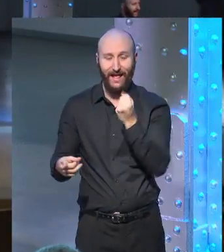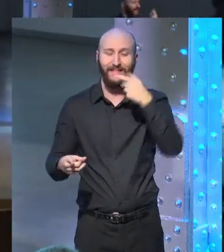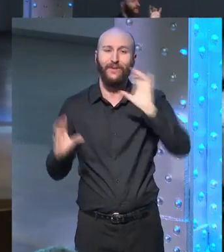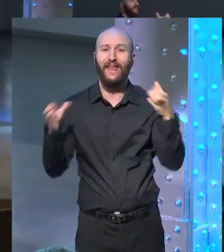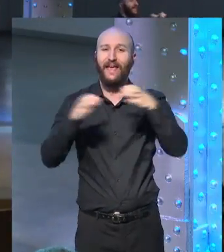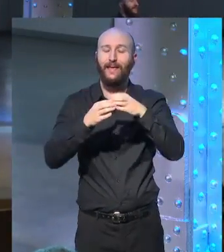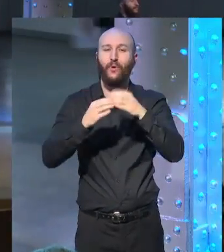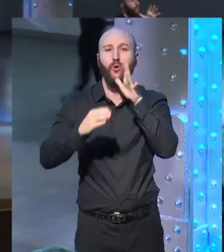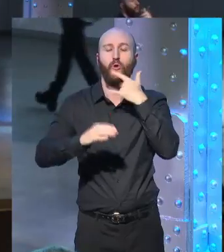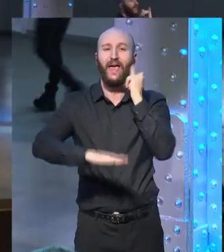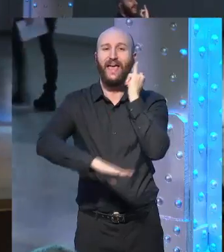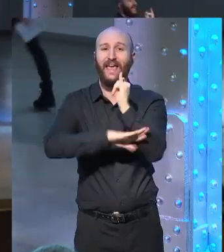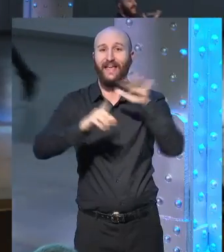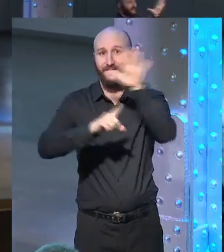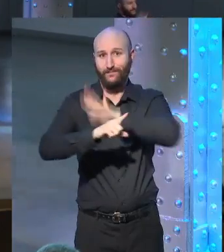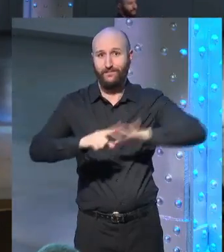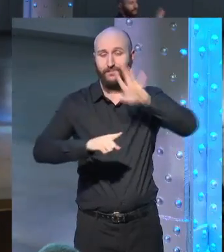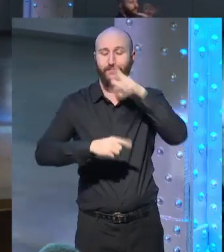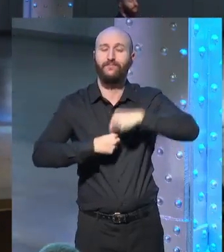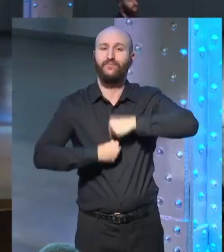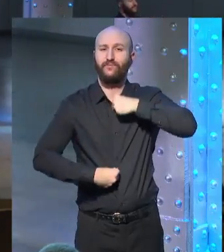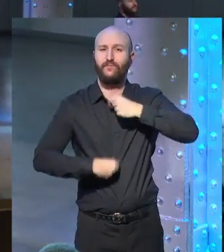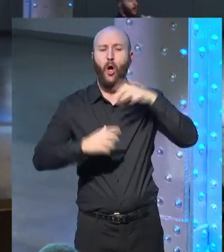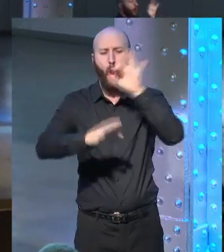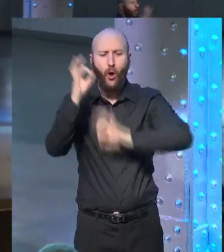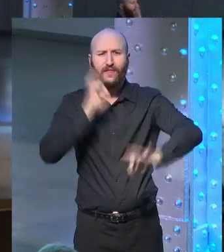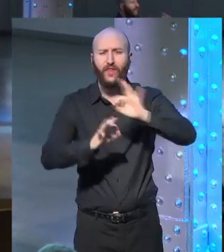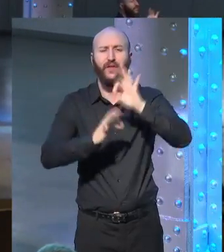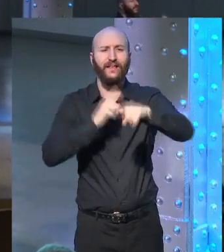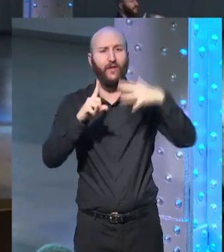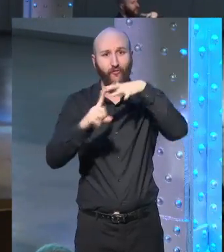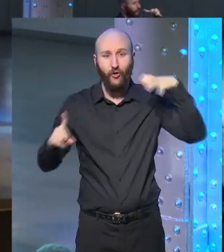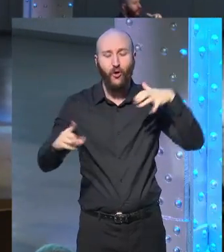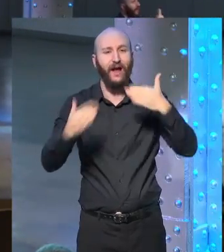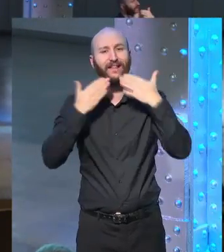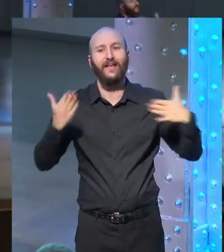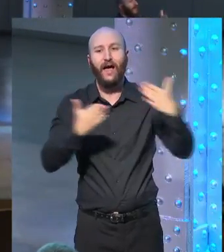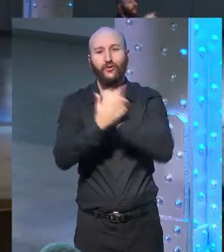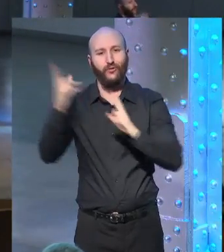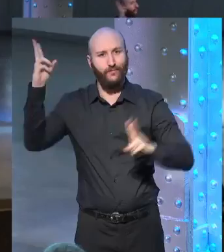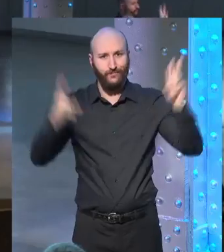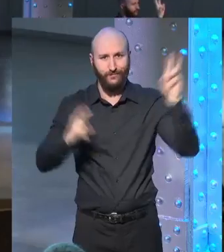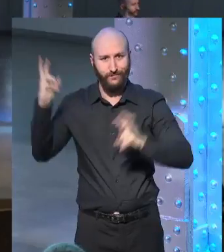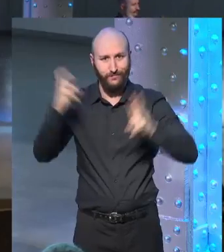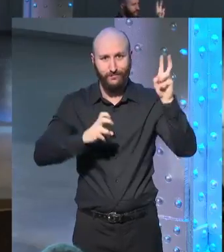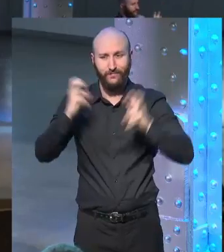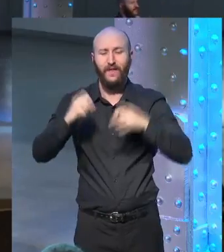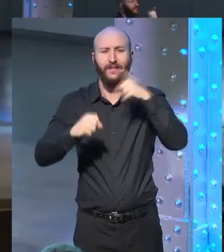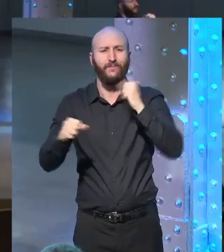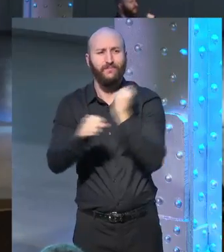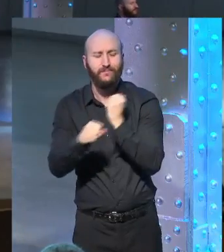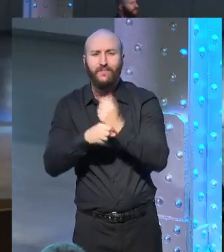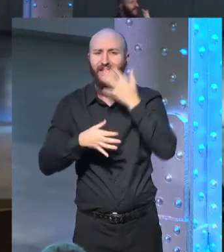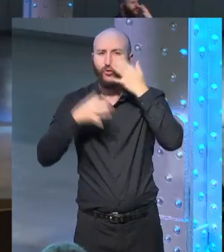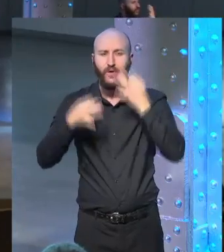Citizenship Institute por la organización de este foro y a todos vosotros por formar parte de él y trabajar en pro de la ciberseguridad